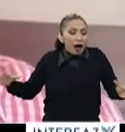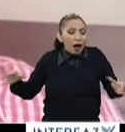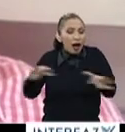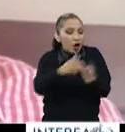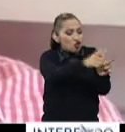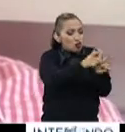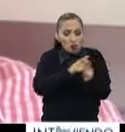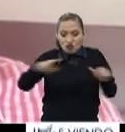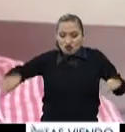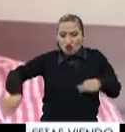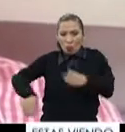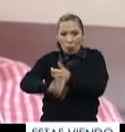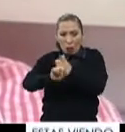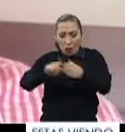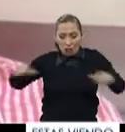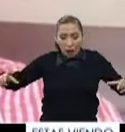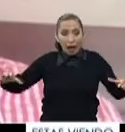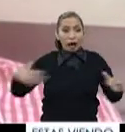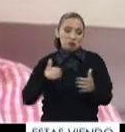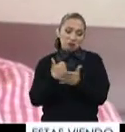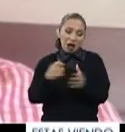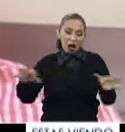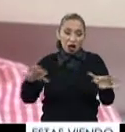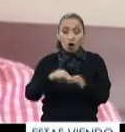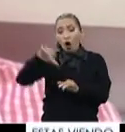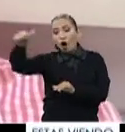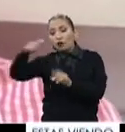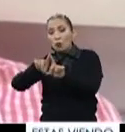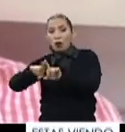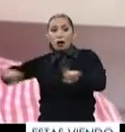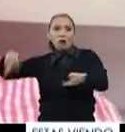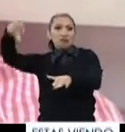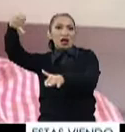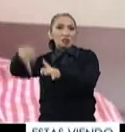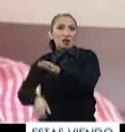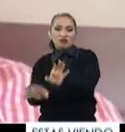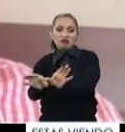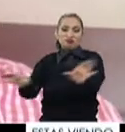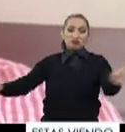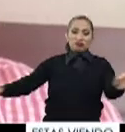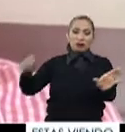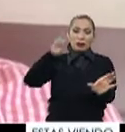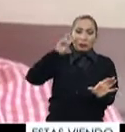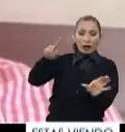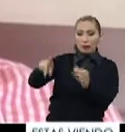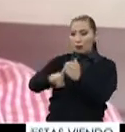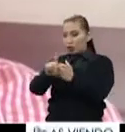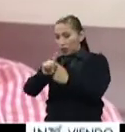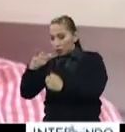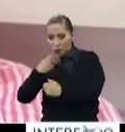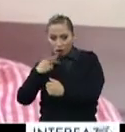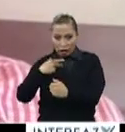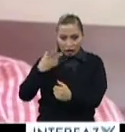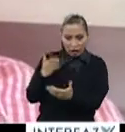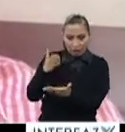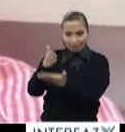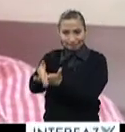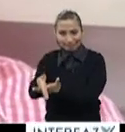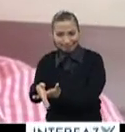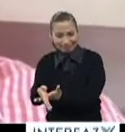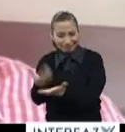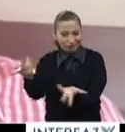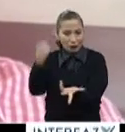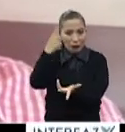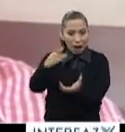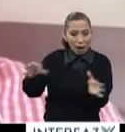los grupos que están en conflicto, y en otras ocasiones profundiza las divisiones que hay y cataliza ciertos procesos políticos, ya